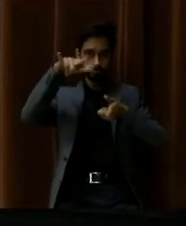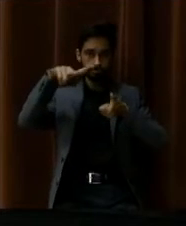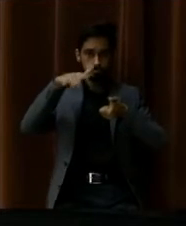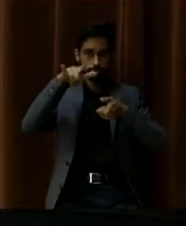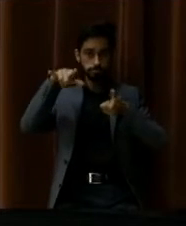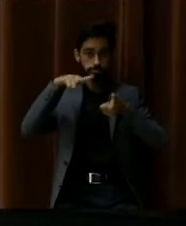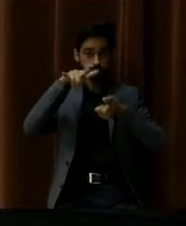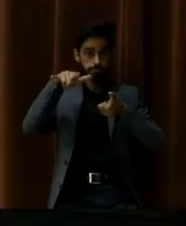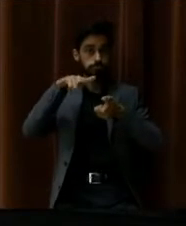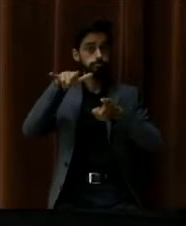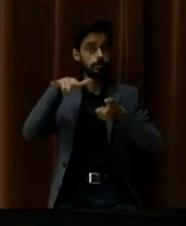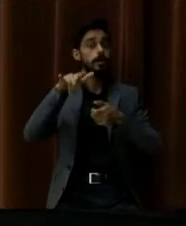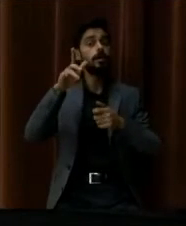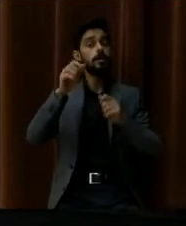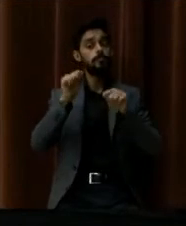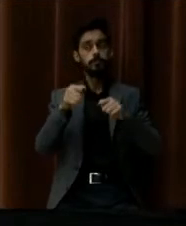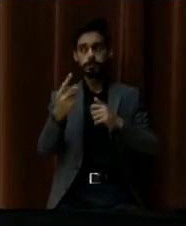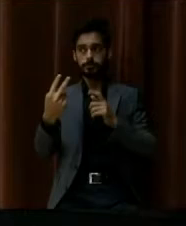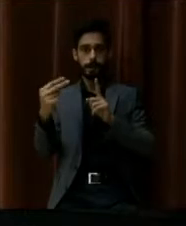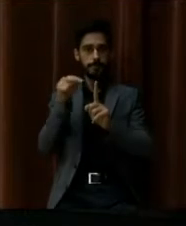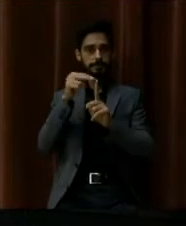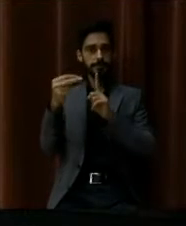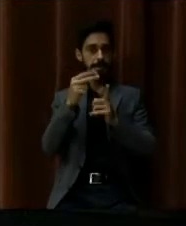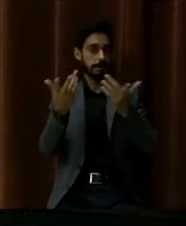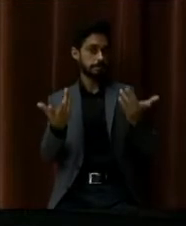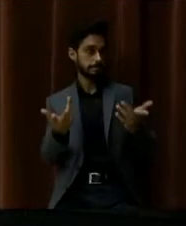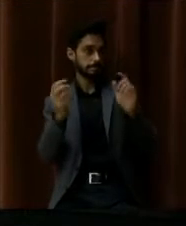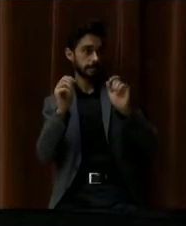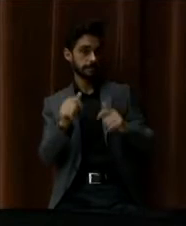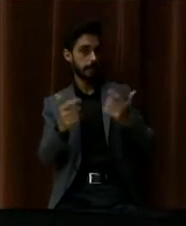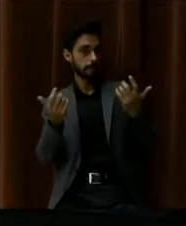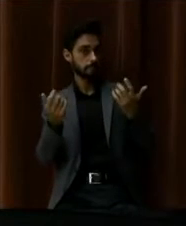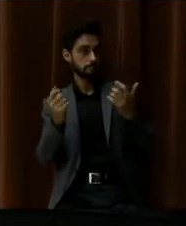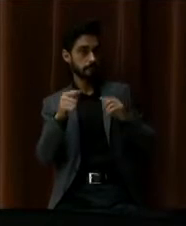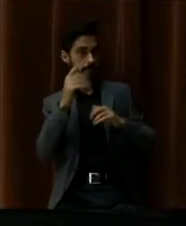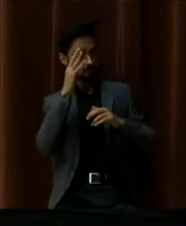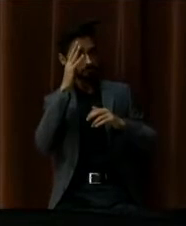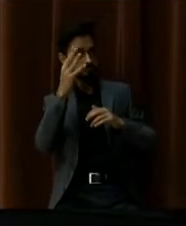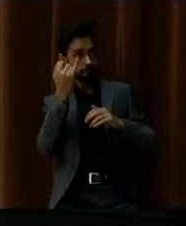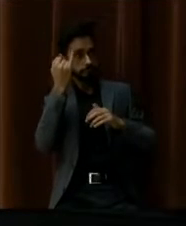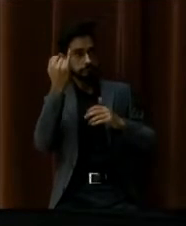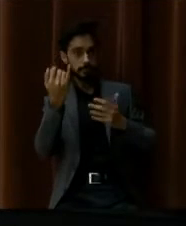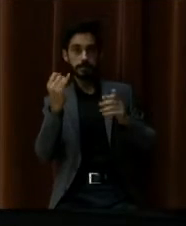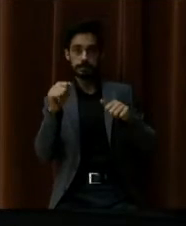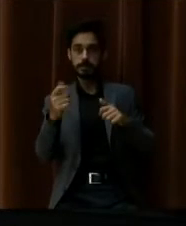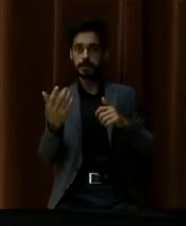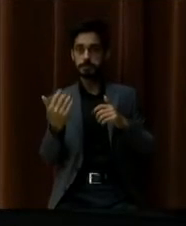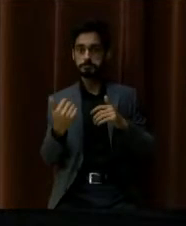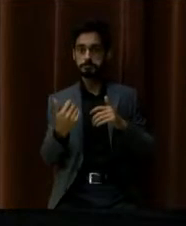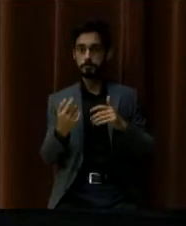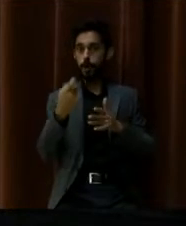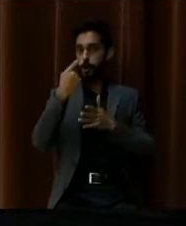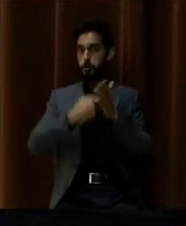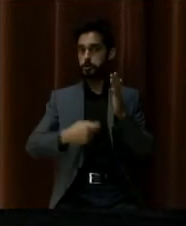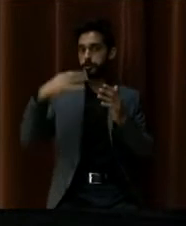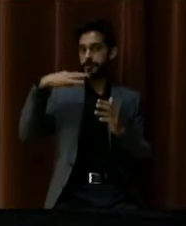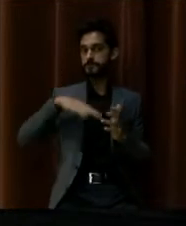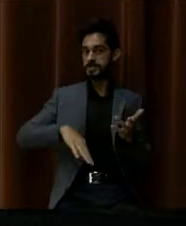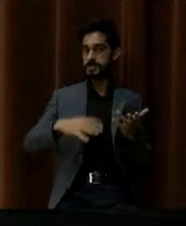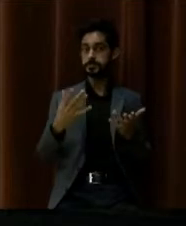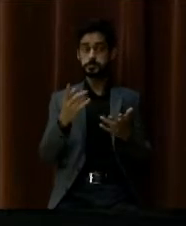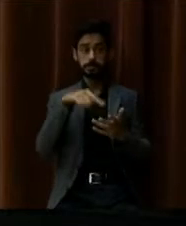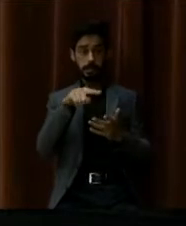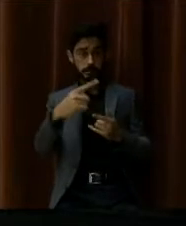pues distinta verdad que de otra manera no sería capaz y me parece que es una manera coste efectiva eso es algo que se ha considerado